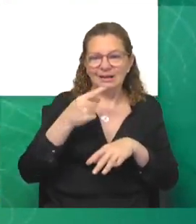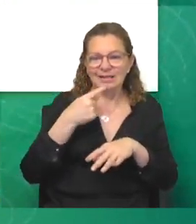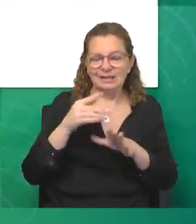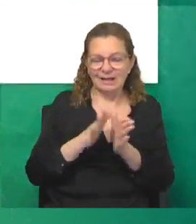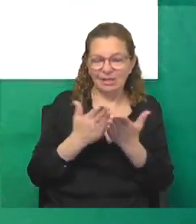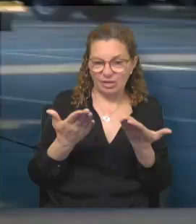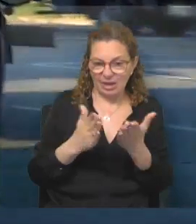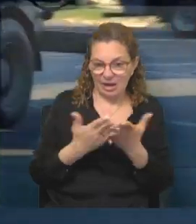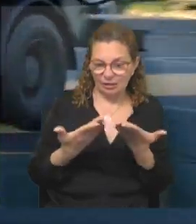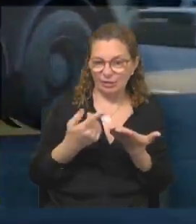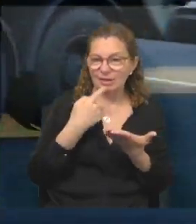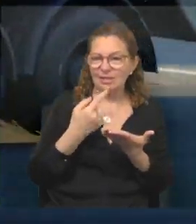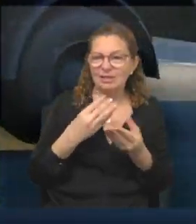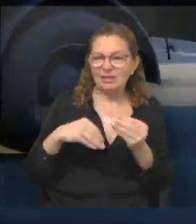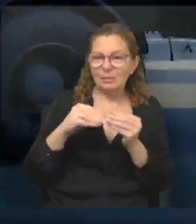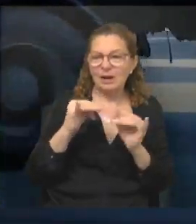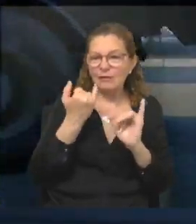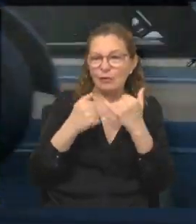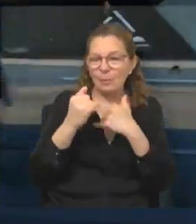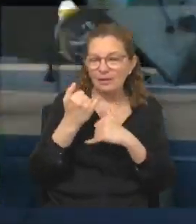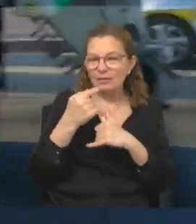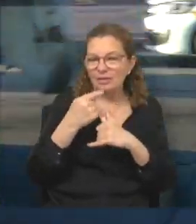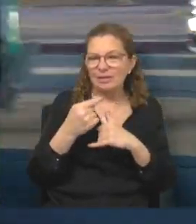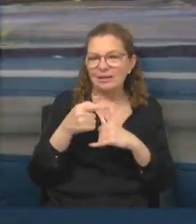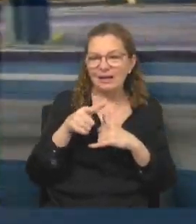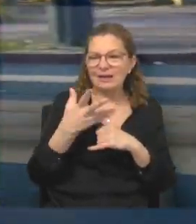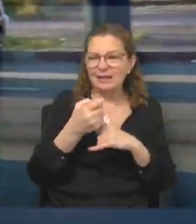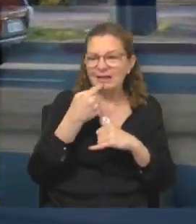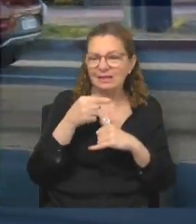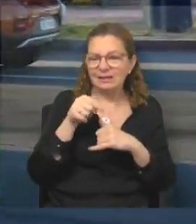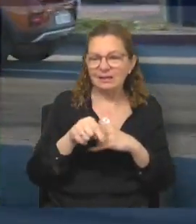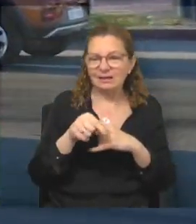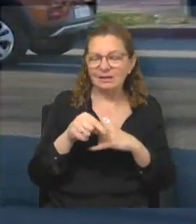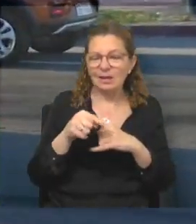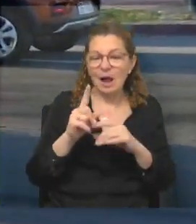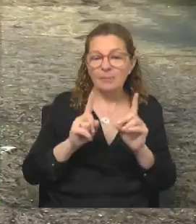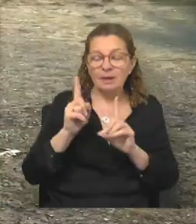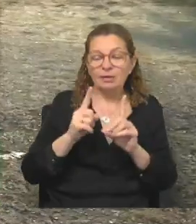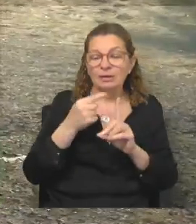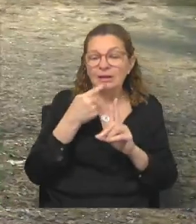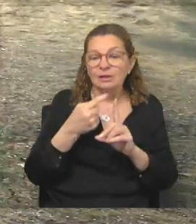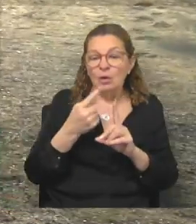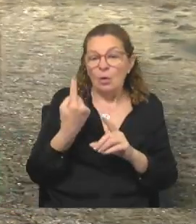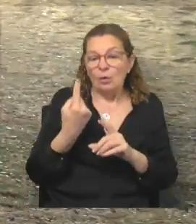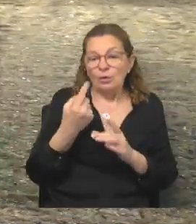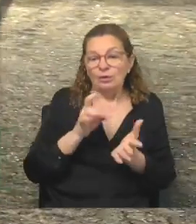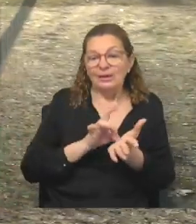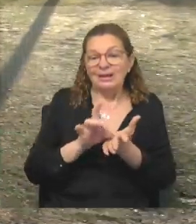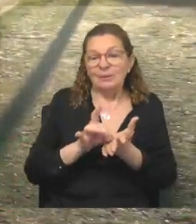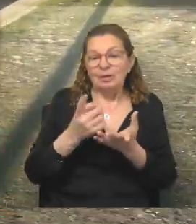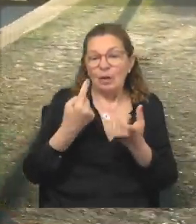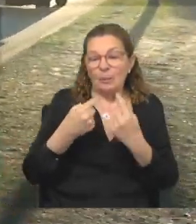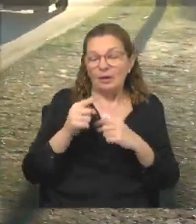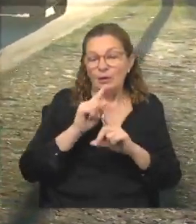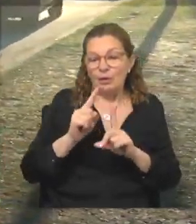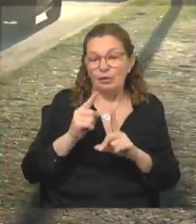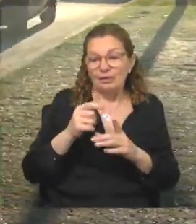país y añade que según el propio informe eso significa que son casos en los que al menos Se generó una orden de servicio pero que no